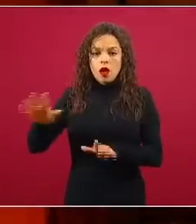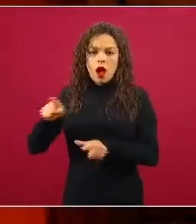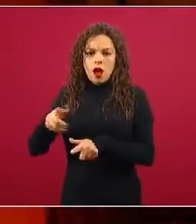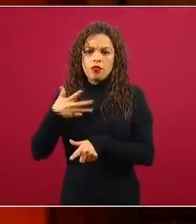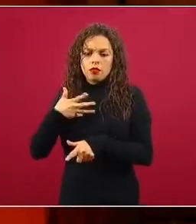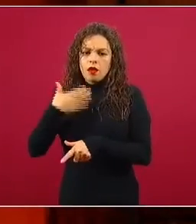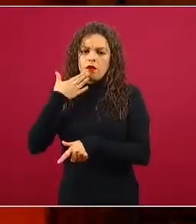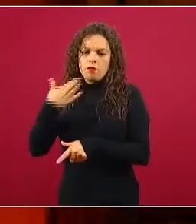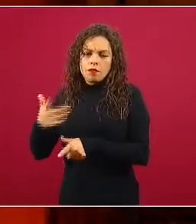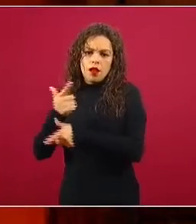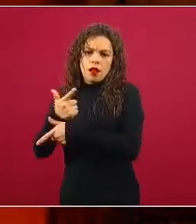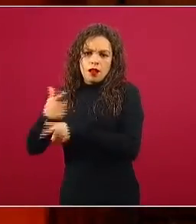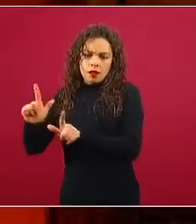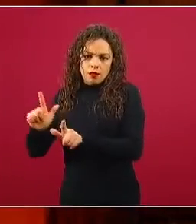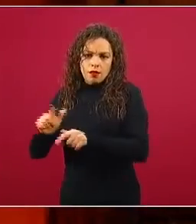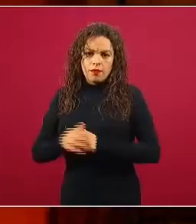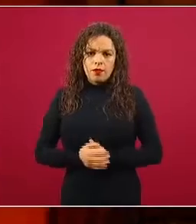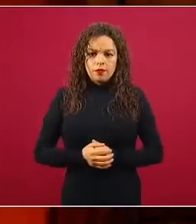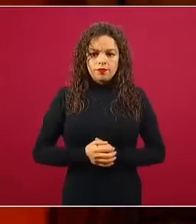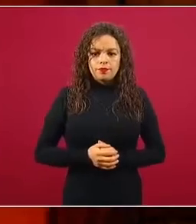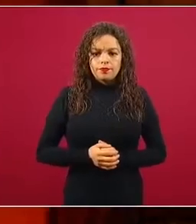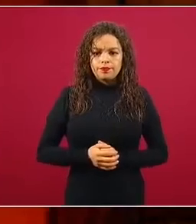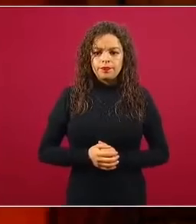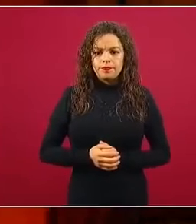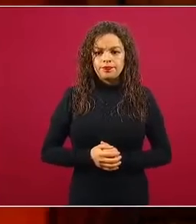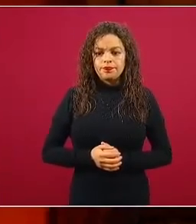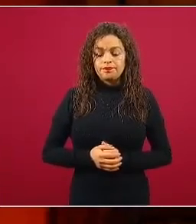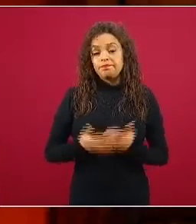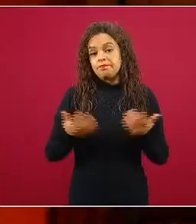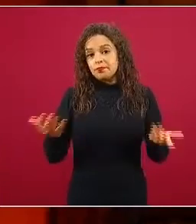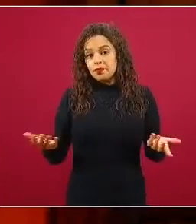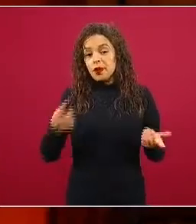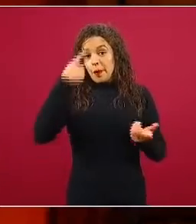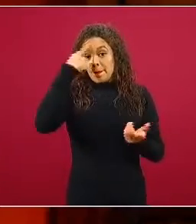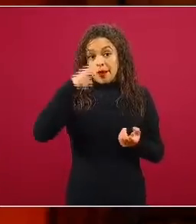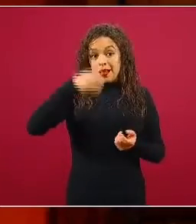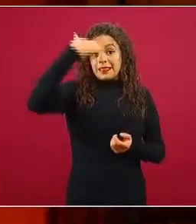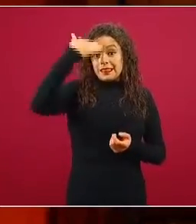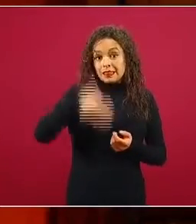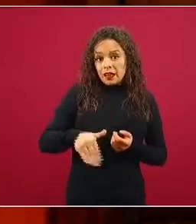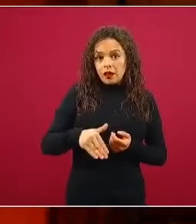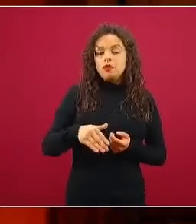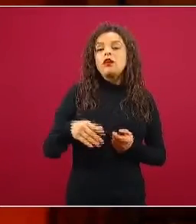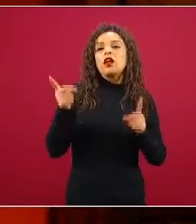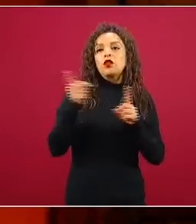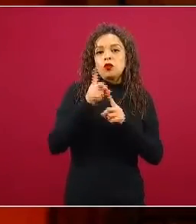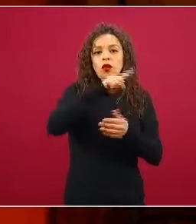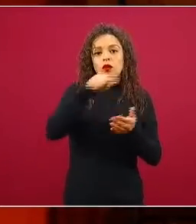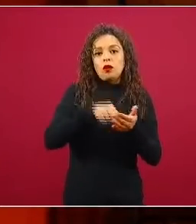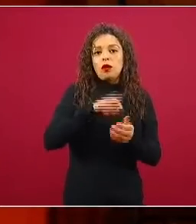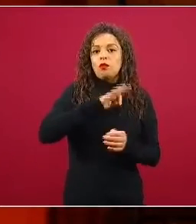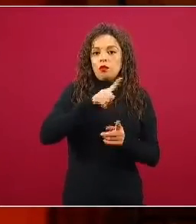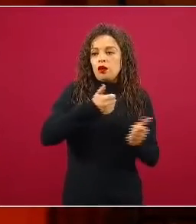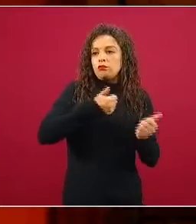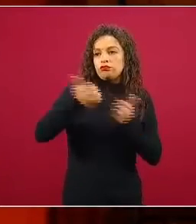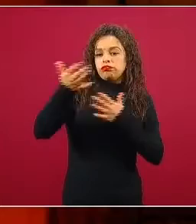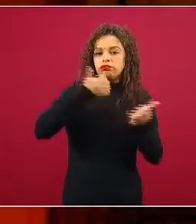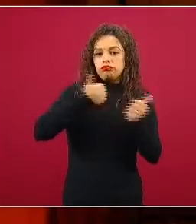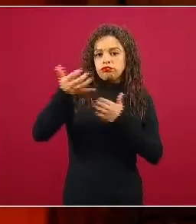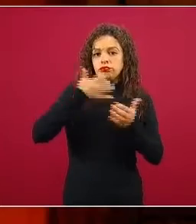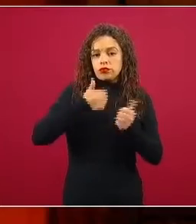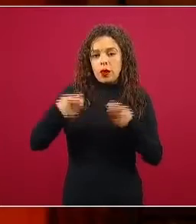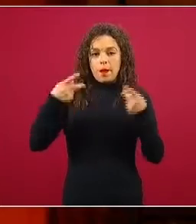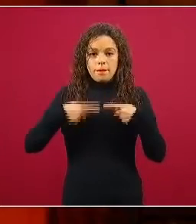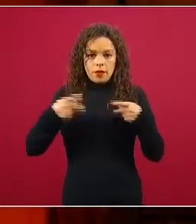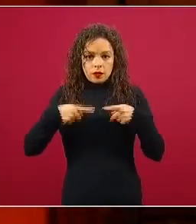pueden hacer las referencias o traslados para que en su momento todos los pacientes o todos los que